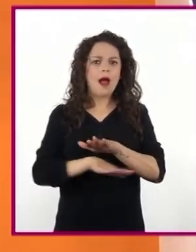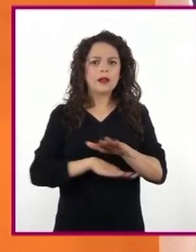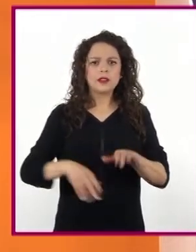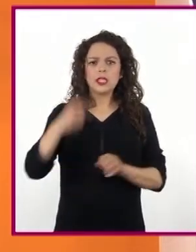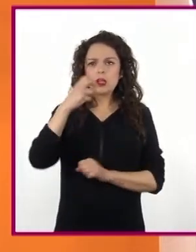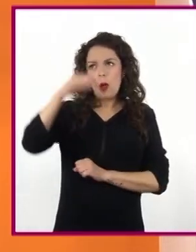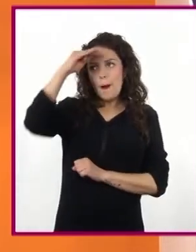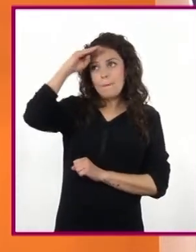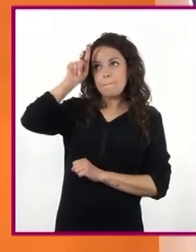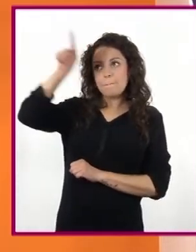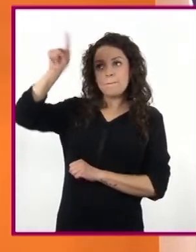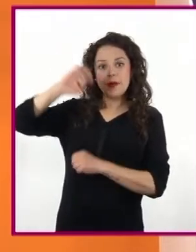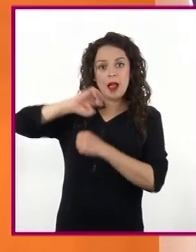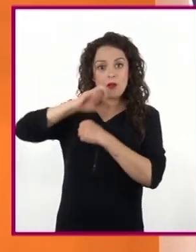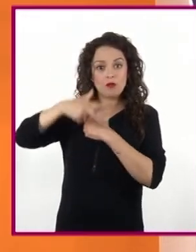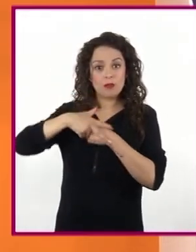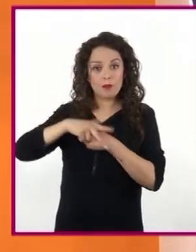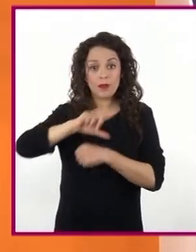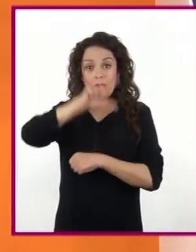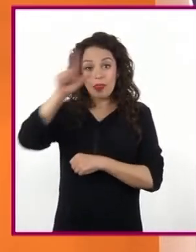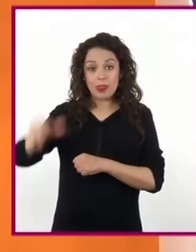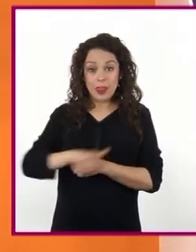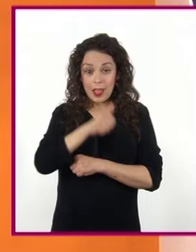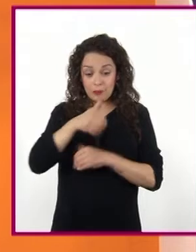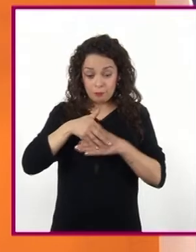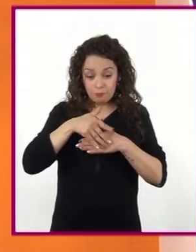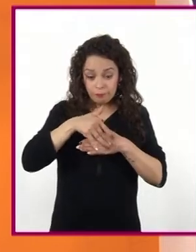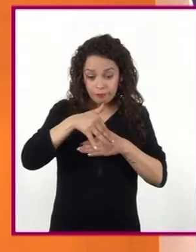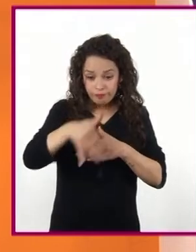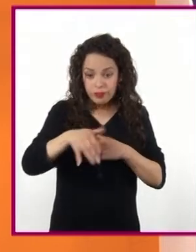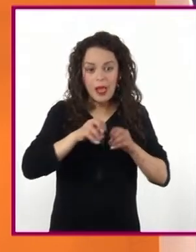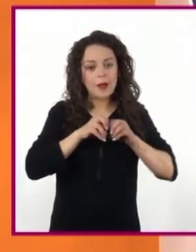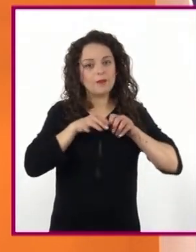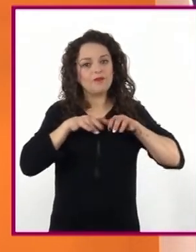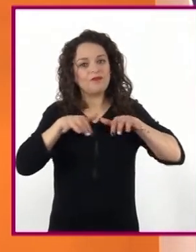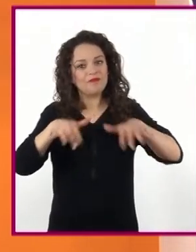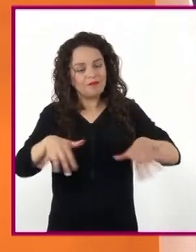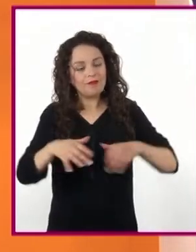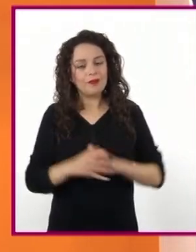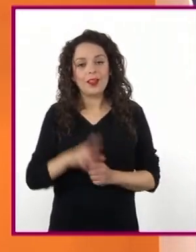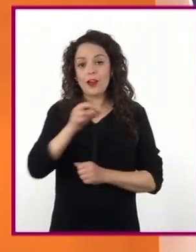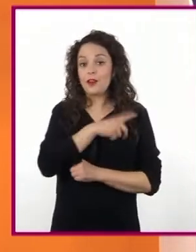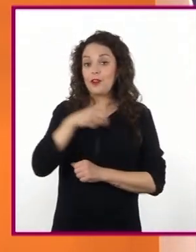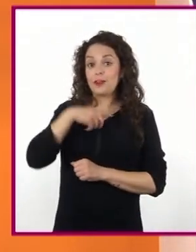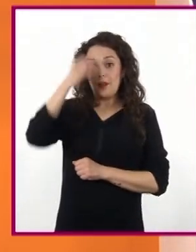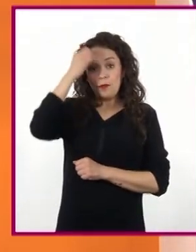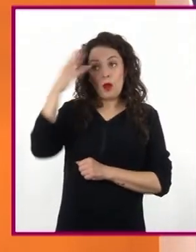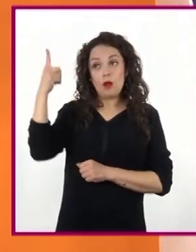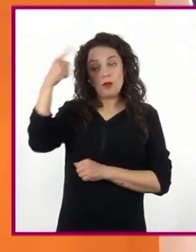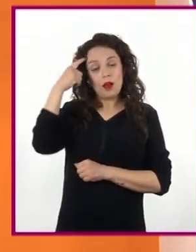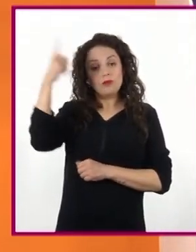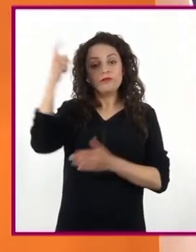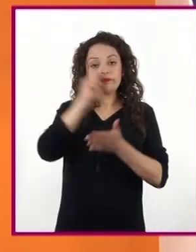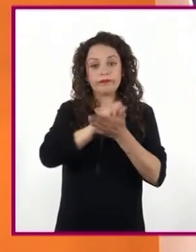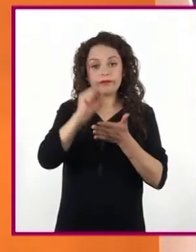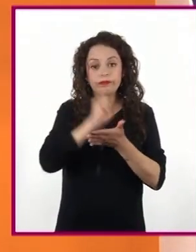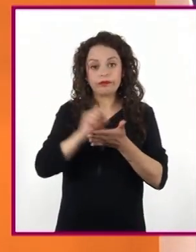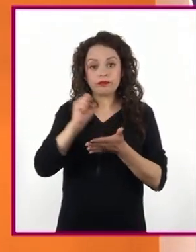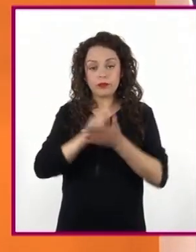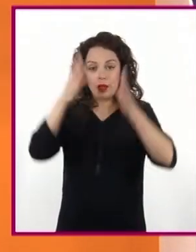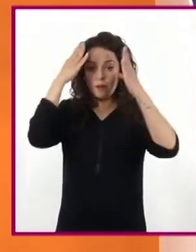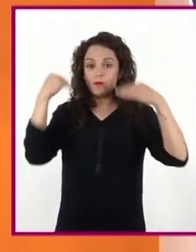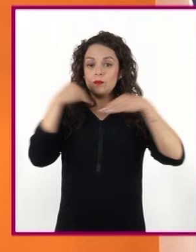Europa divulgaría siglos más tarde. No olvidemos el pensamiento de Sor Juana Inés de la Cruz como precursora también